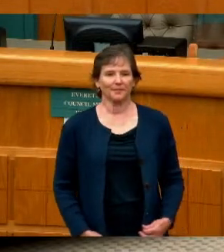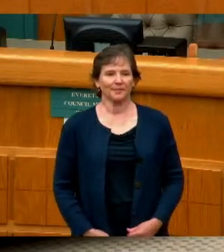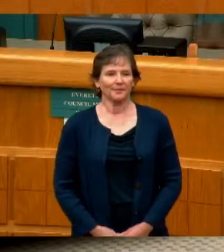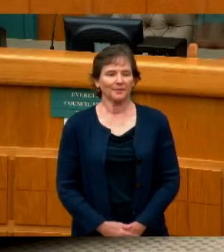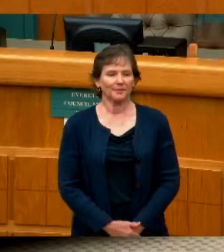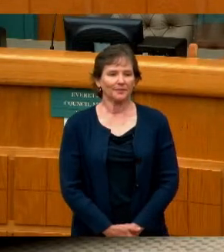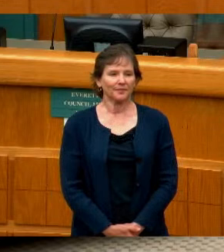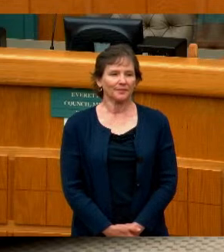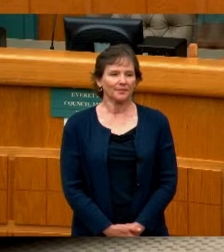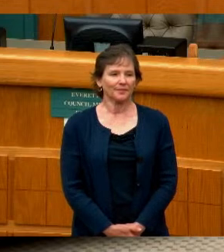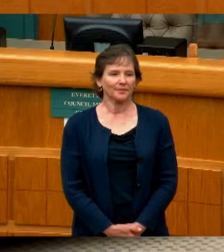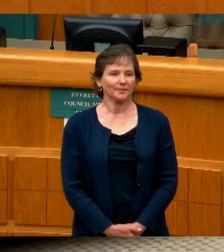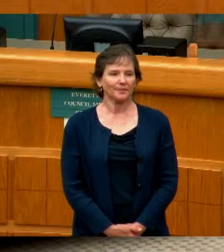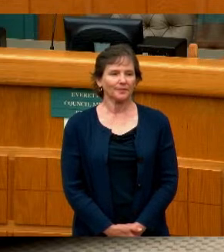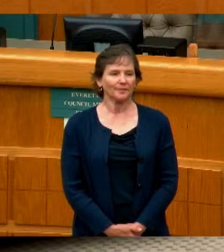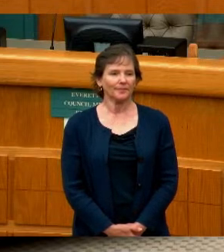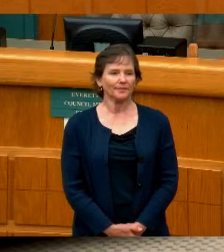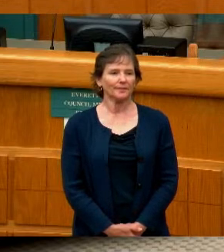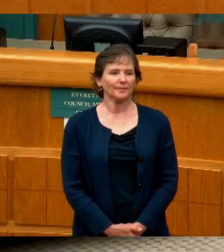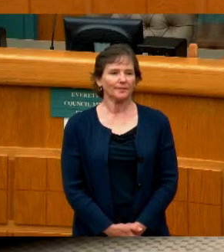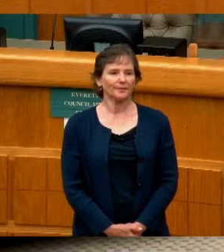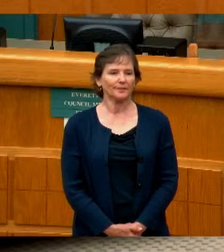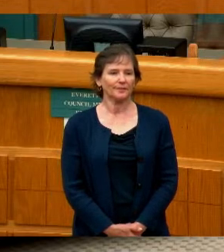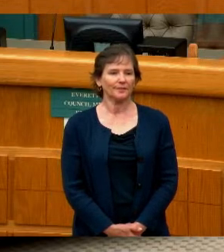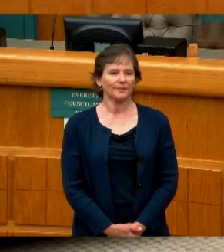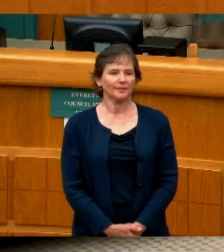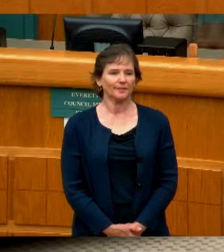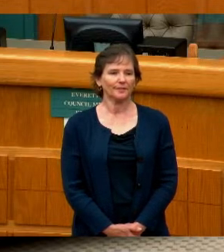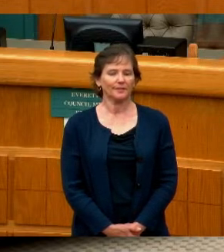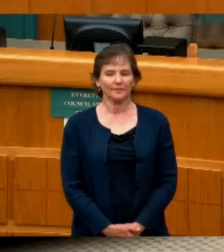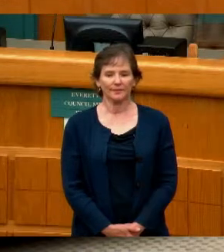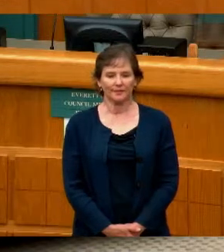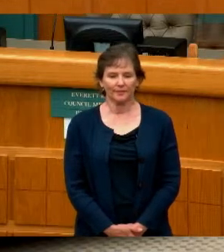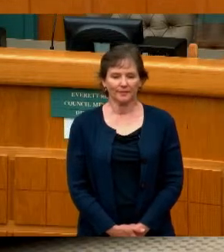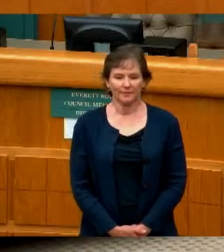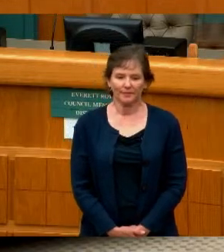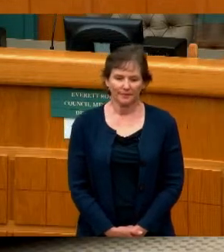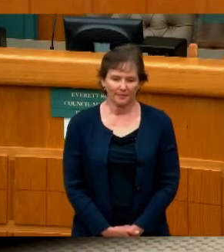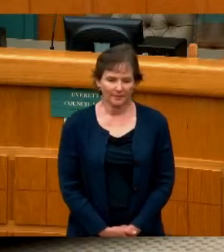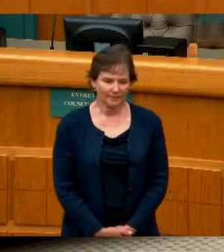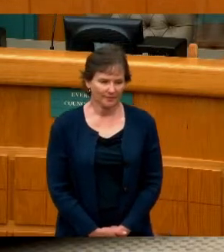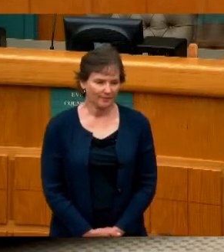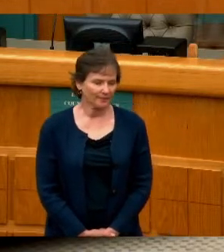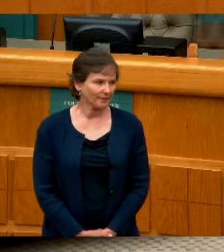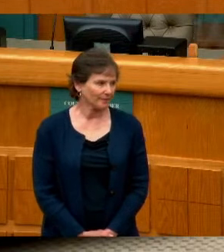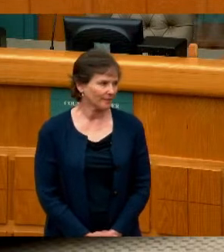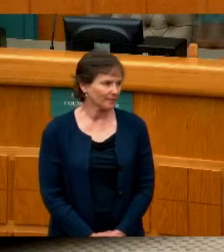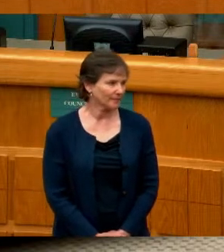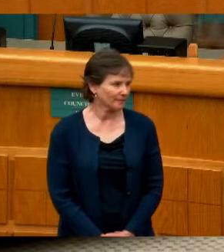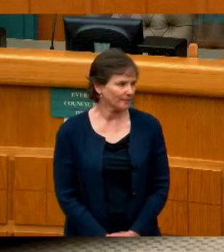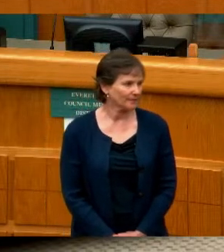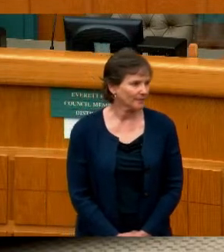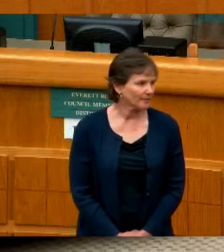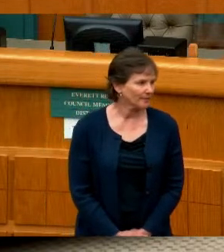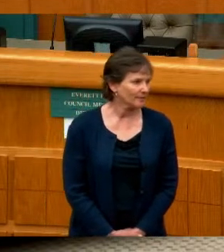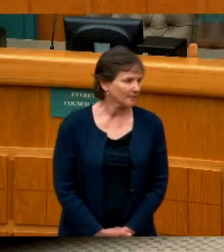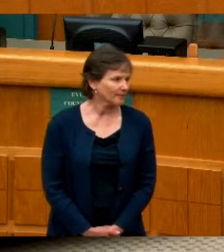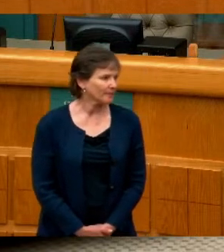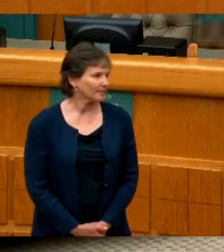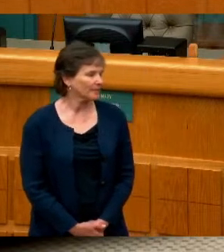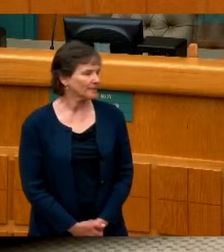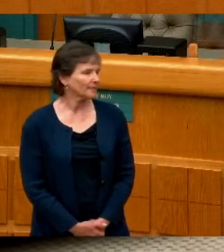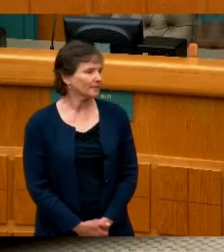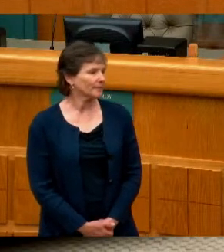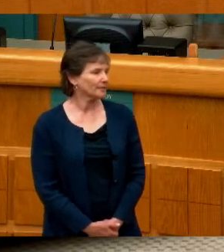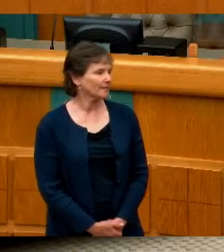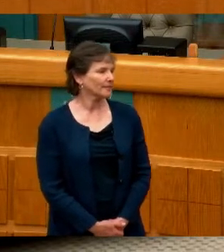del Consejo de la Ciudad. La votación por anticipado para esta elección se llevará a cabo del día lunes 7 de diciembre hasta el viernes 11 de diciembre. El día de